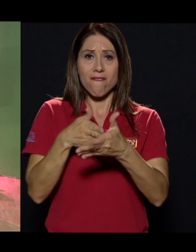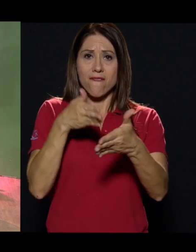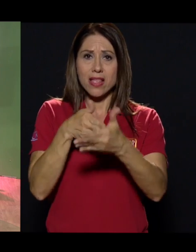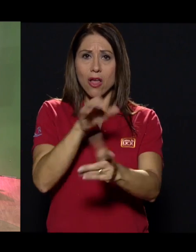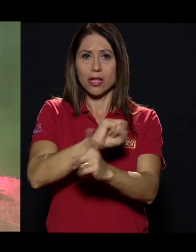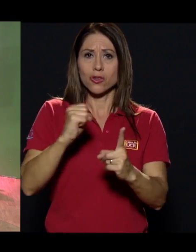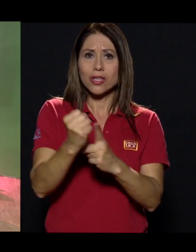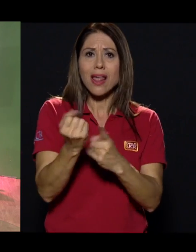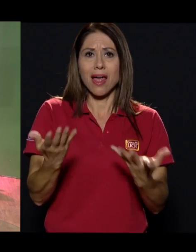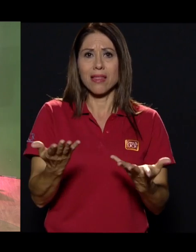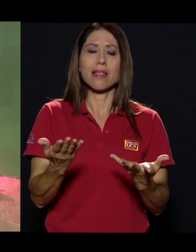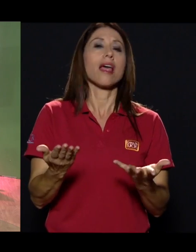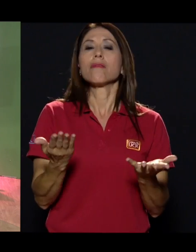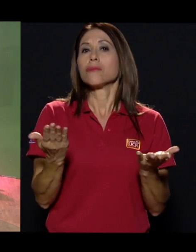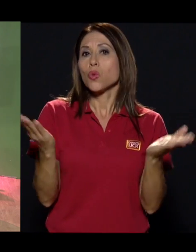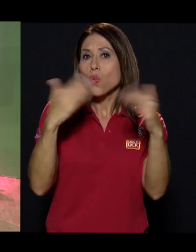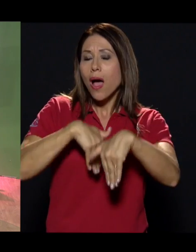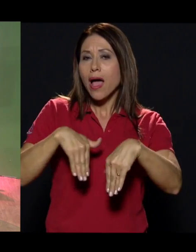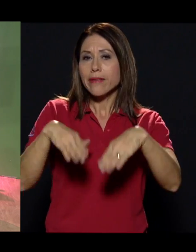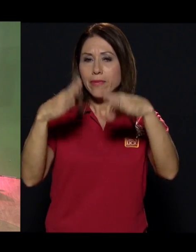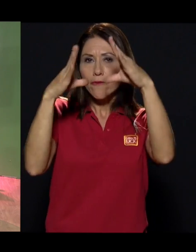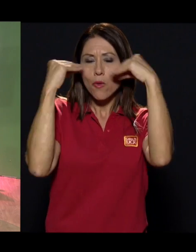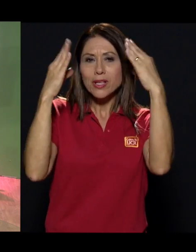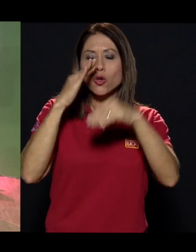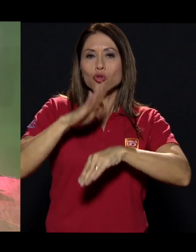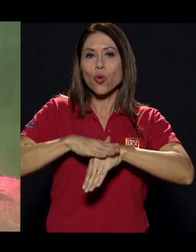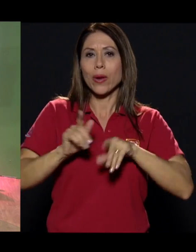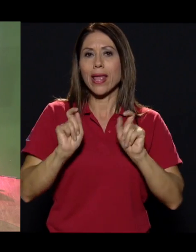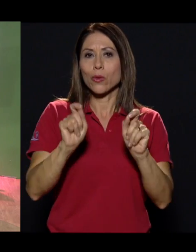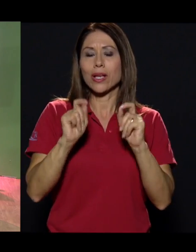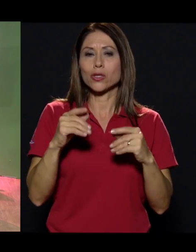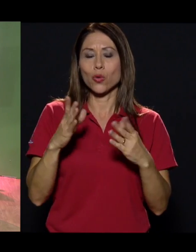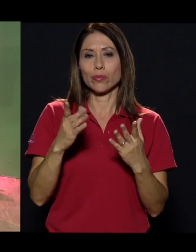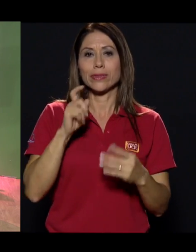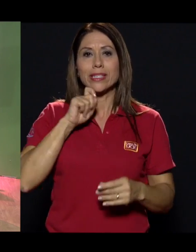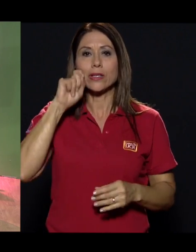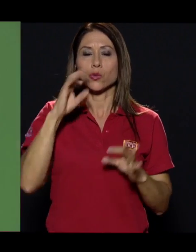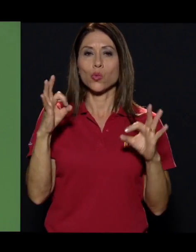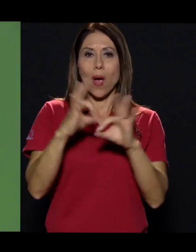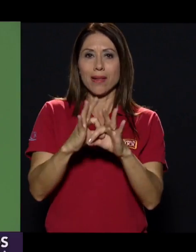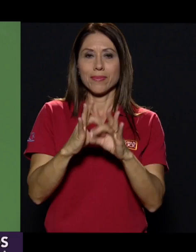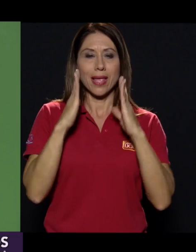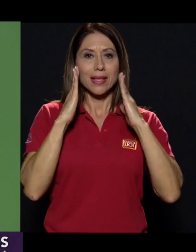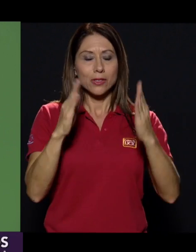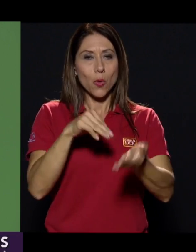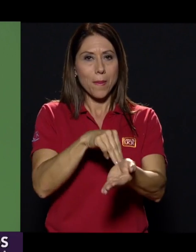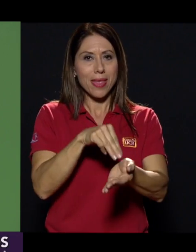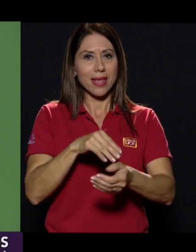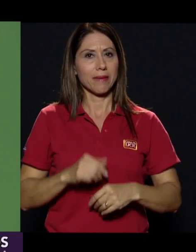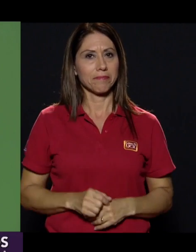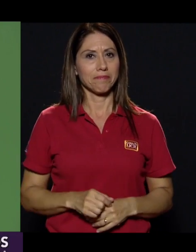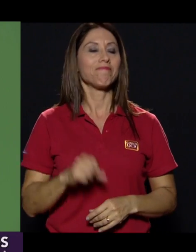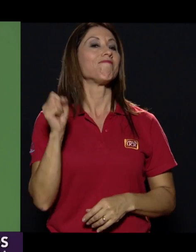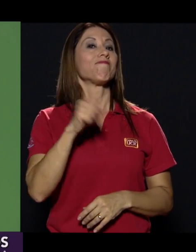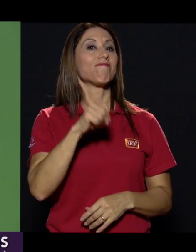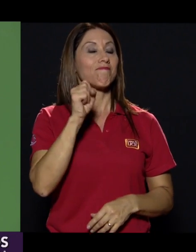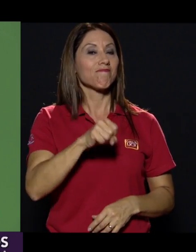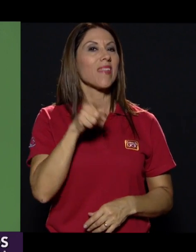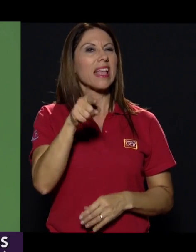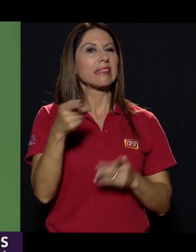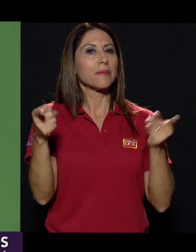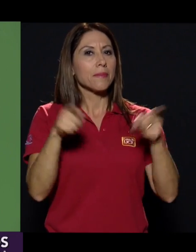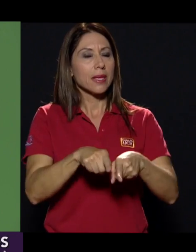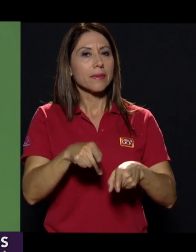que puedan acceder, por ejemplo, a información sobre educación sexual y atención médica. Bueno, yo creo que aquí